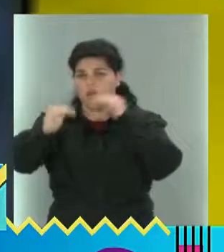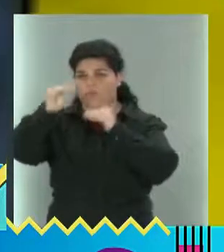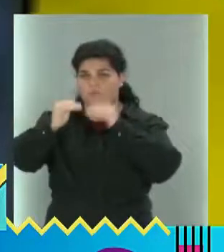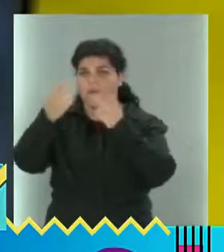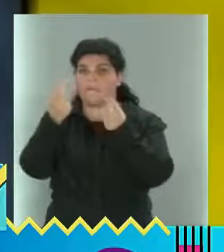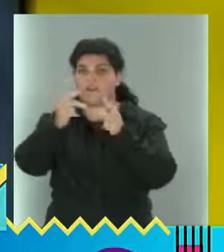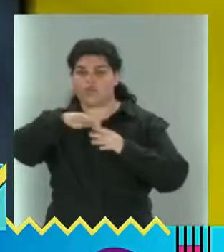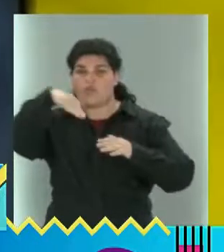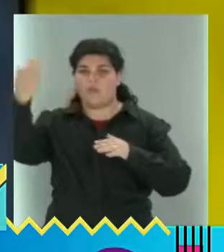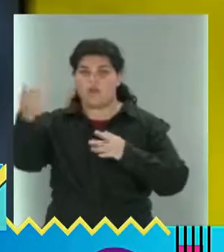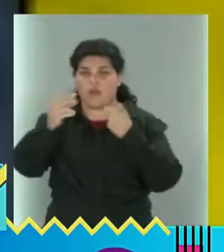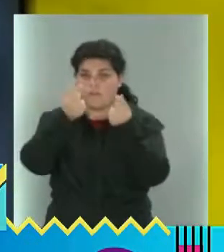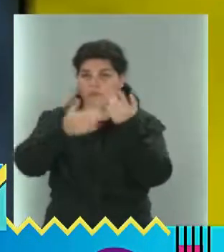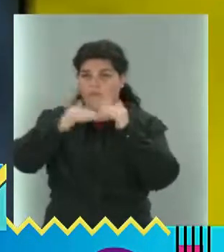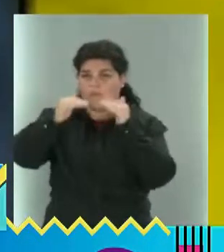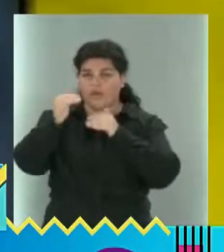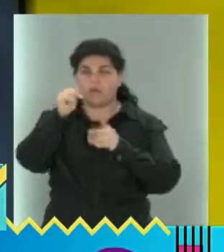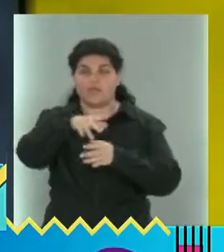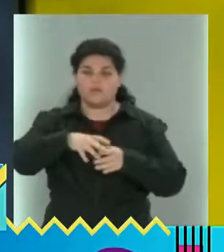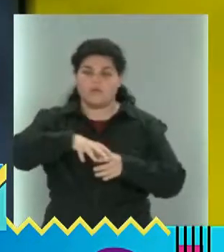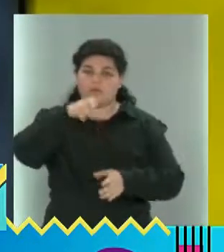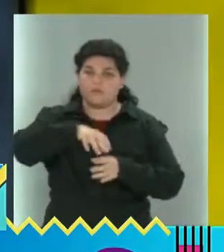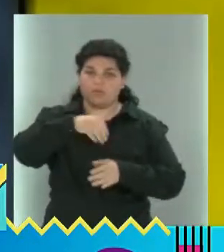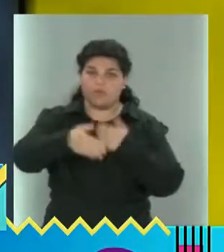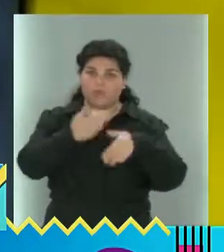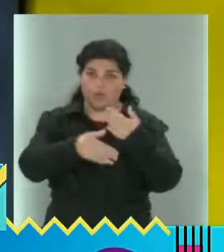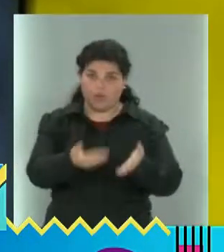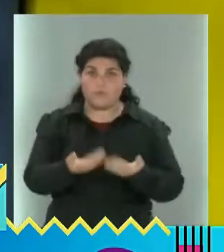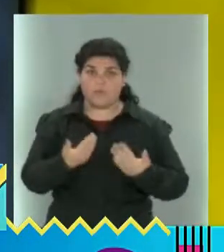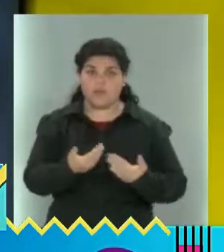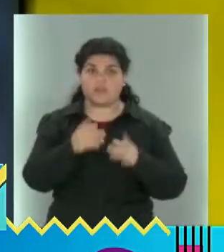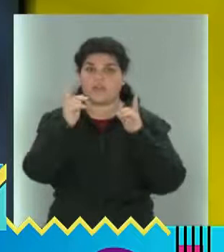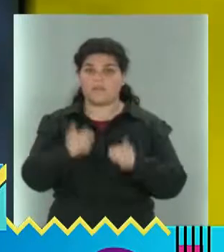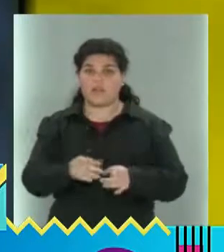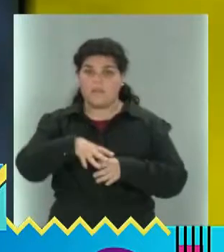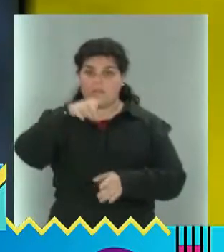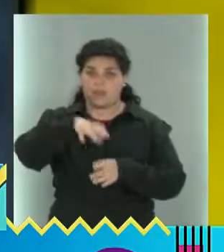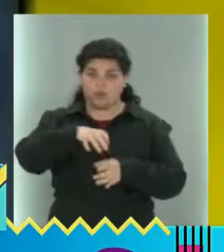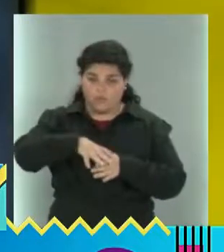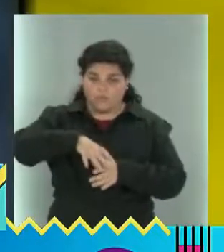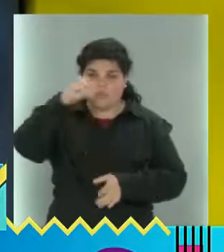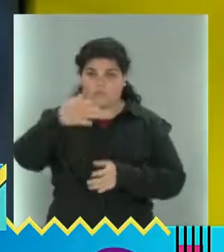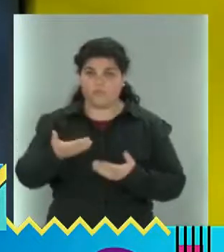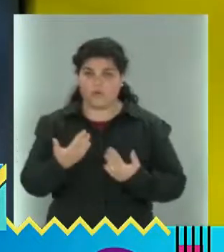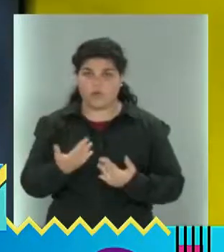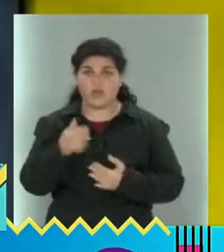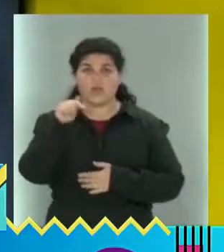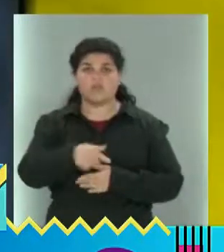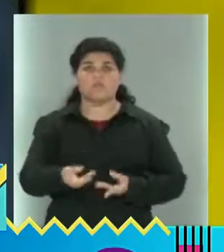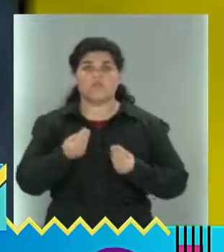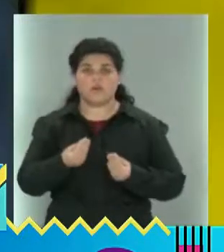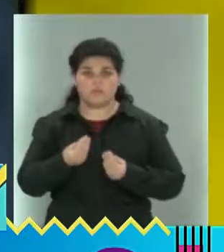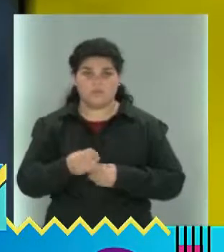te caes afuera te quedas sin producción, sino que los capitales necesarios para extraer el petróleo, que es el principal costo, sería